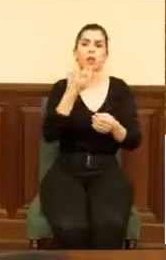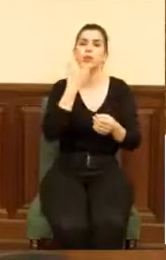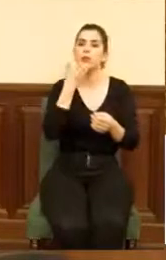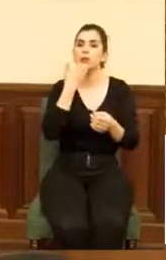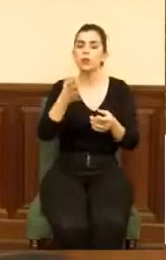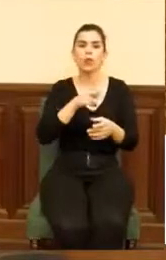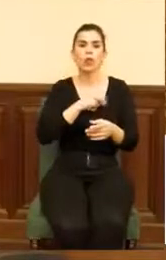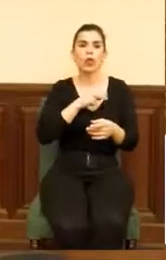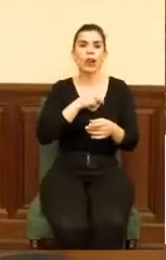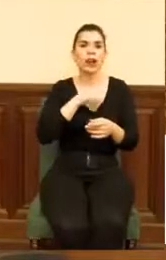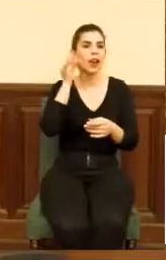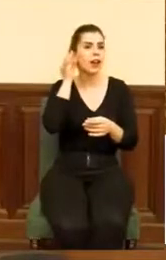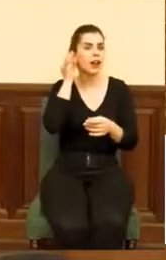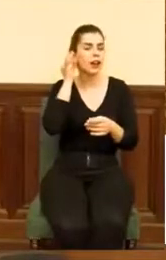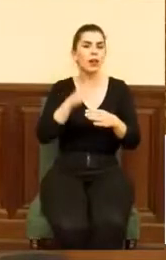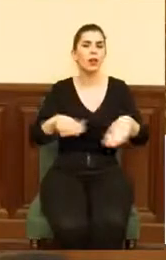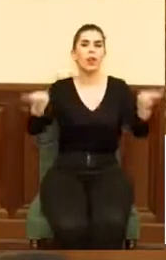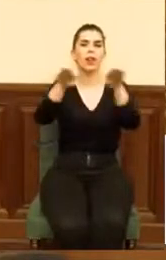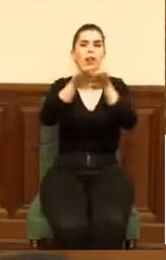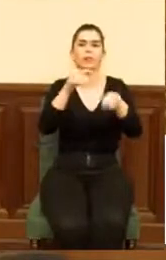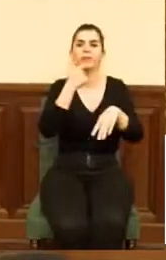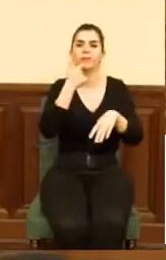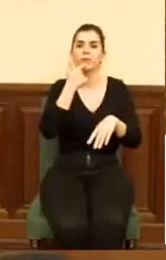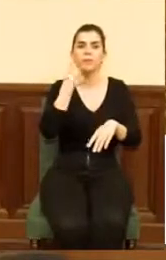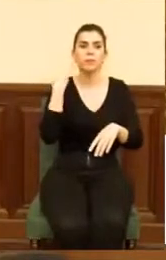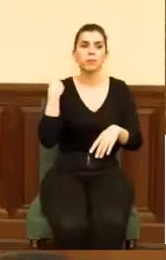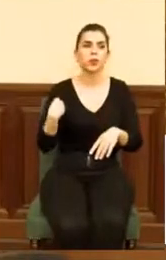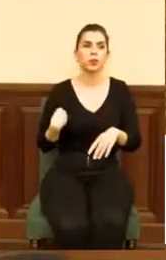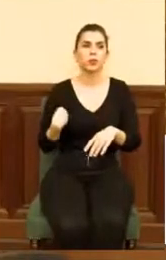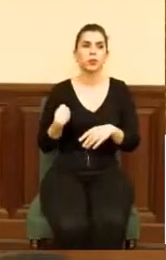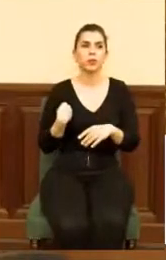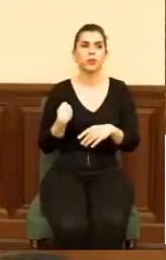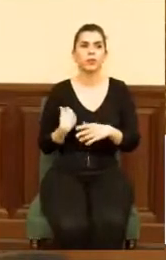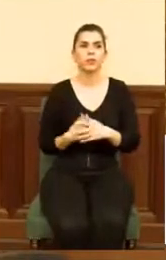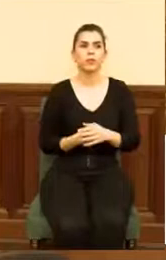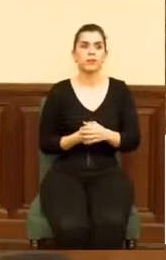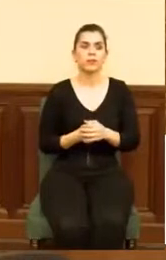la concejala de Igualdad, efectivamente, a disposición de